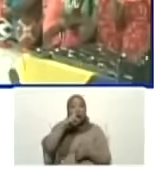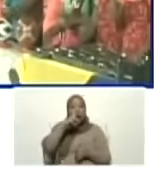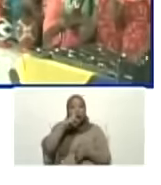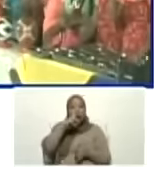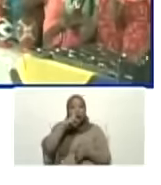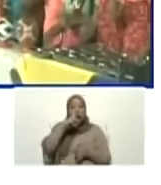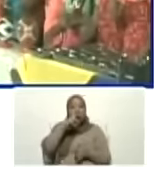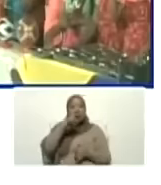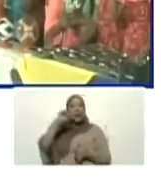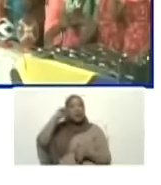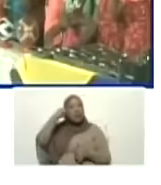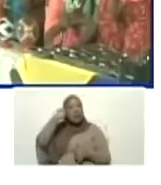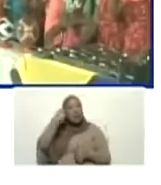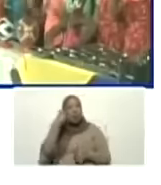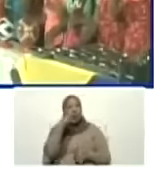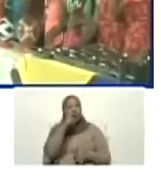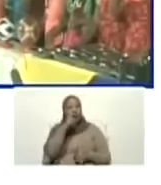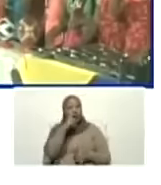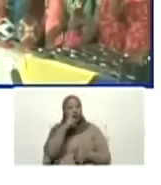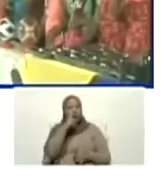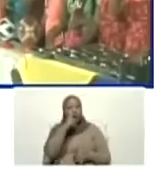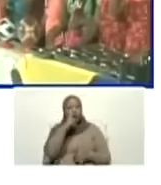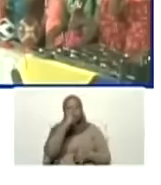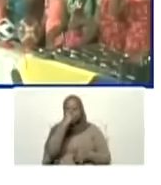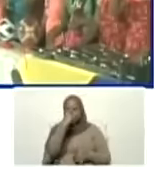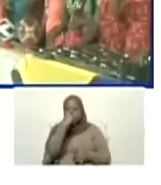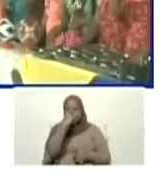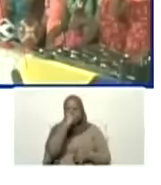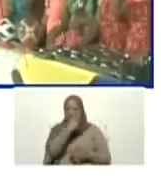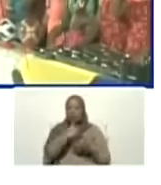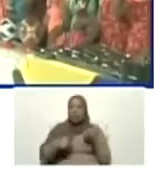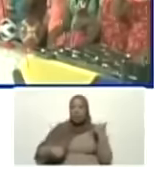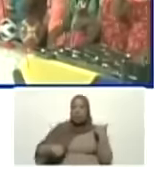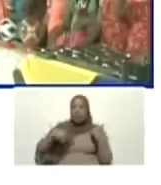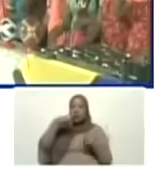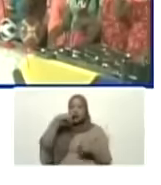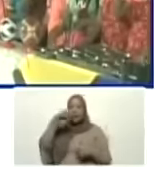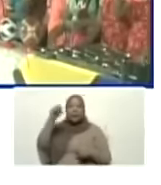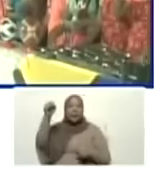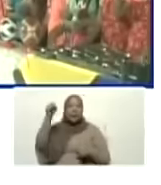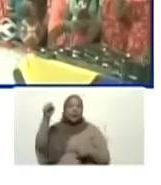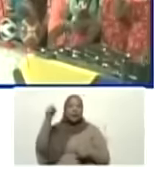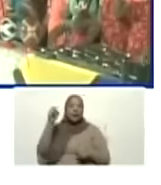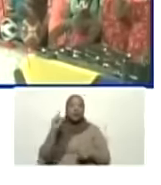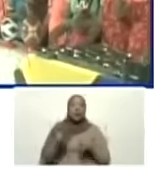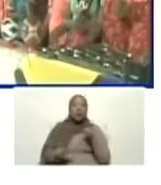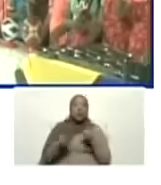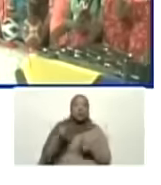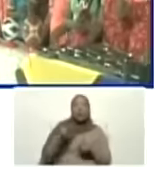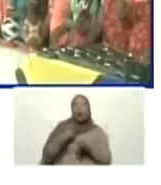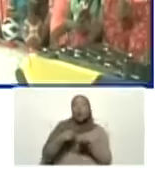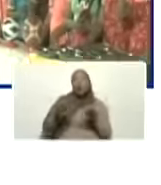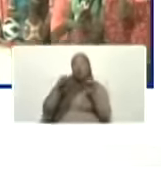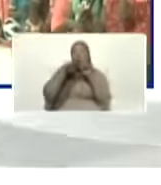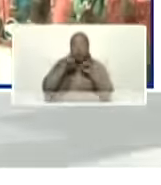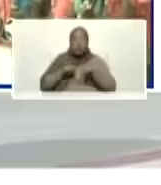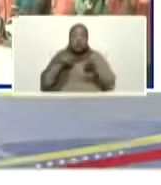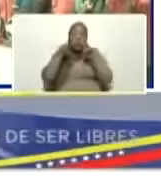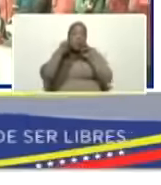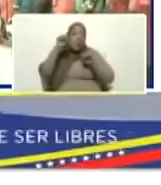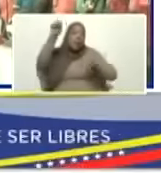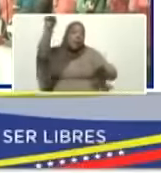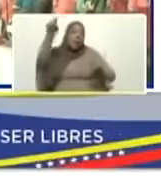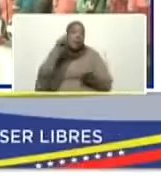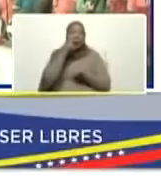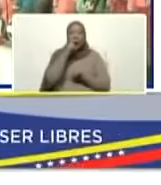¿Se acuerdan del Maduro? El Nicolás. Algunos lo llamaban superbigote.